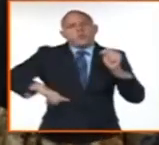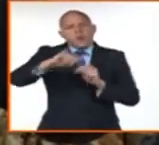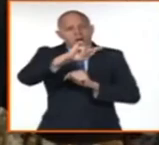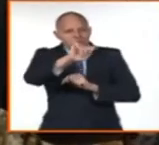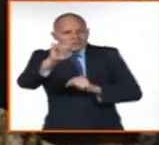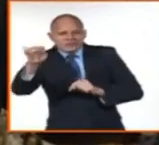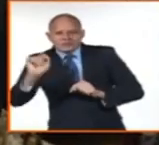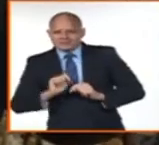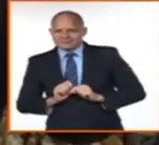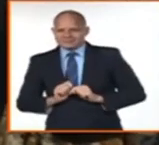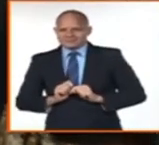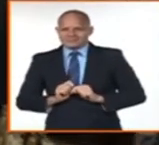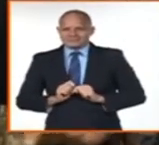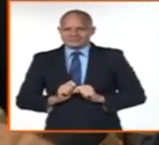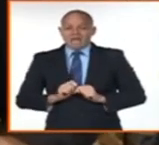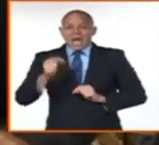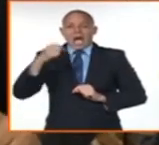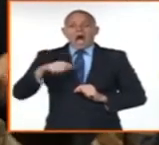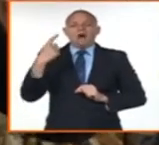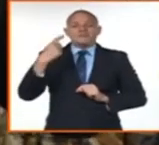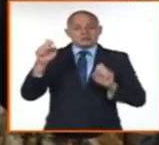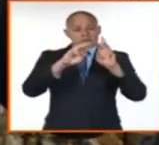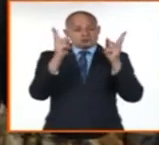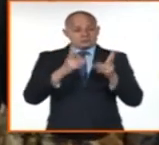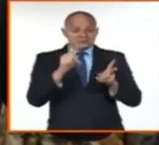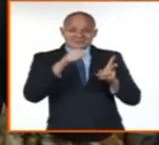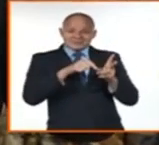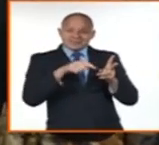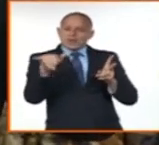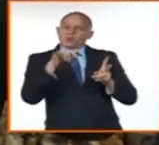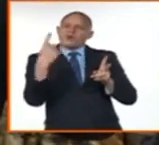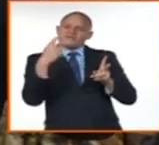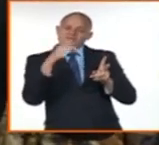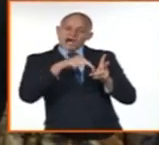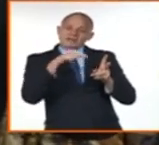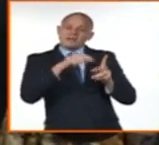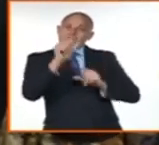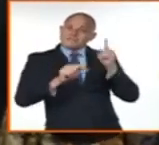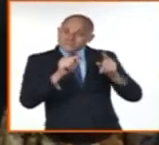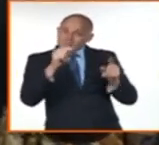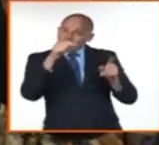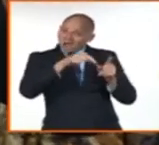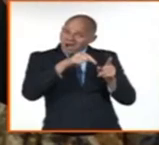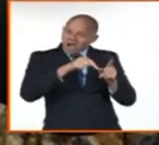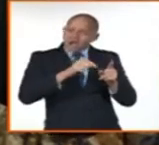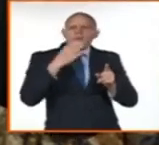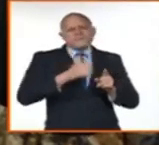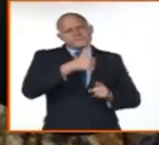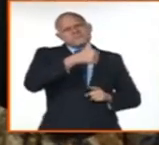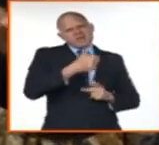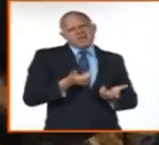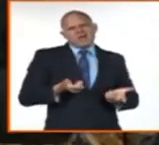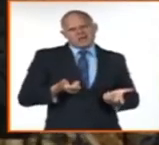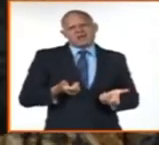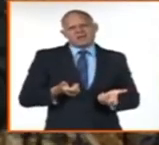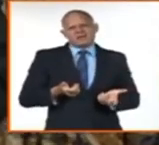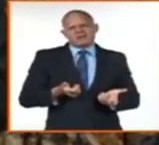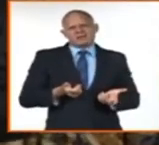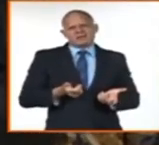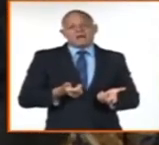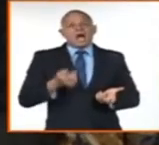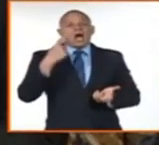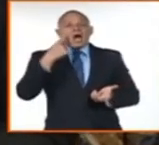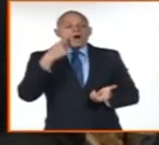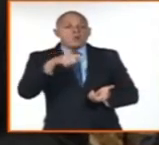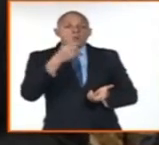que hoy exista sea mejor también. Y se acerque más a reflejar subjetivamente